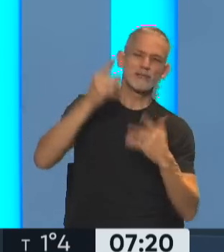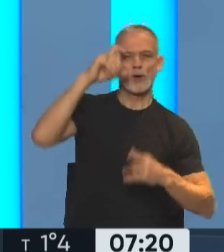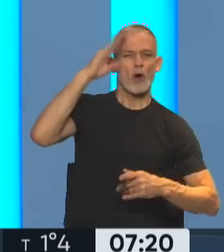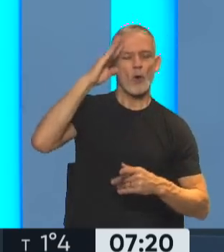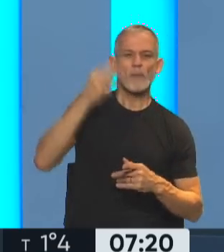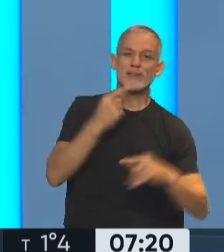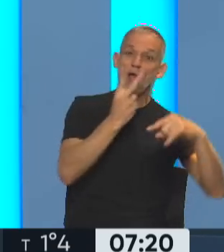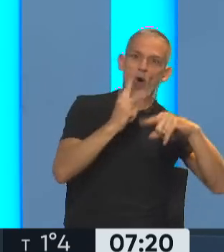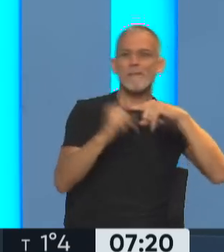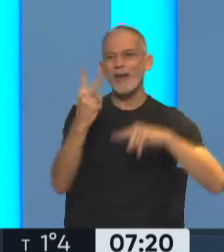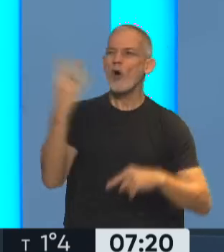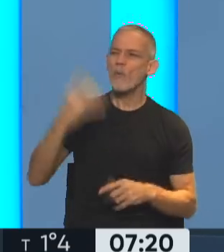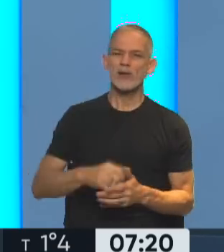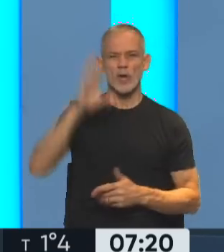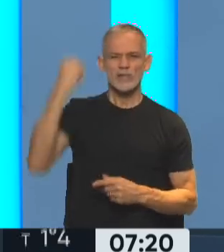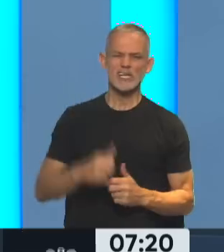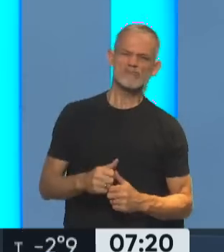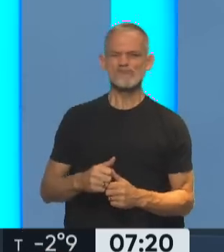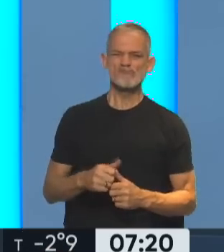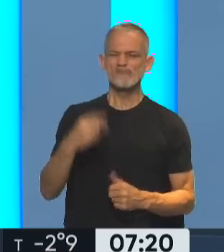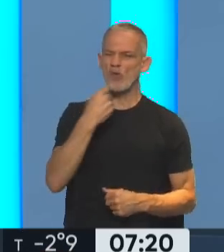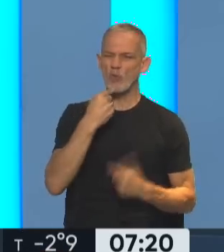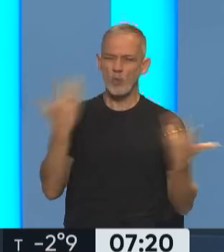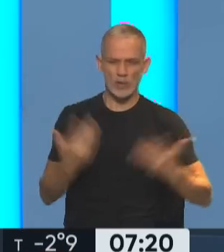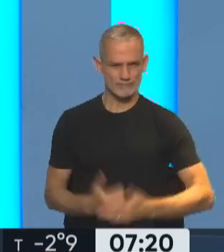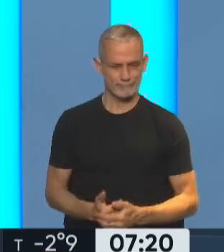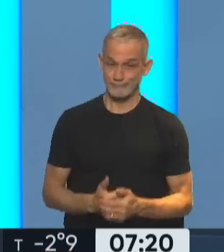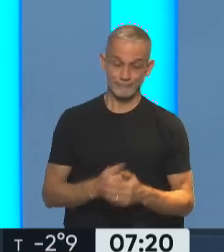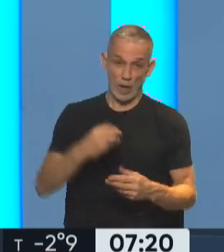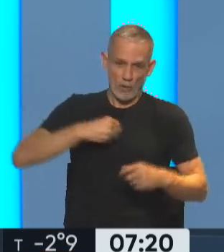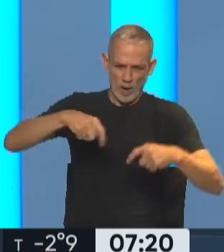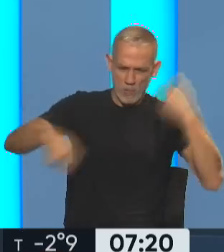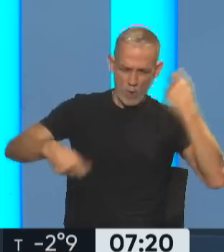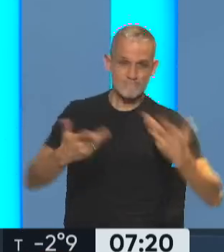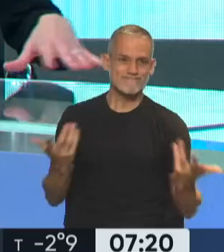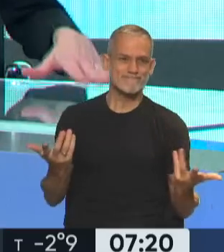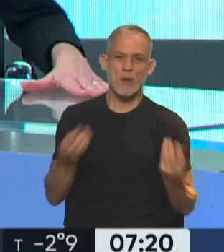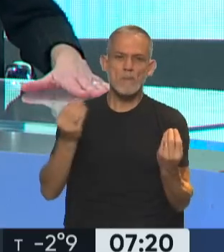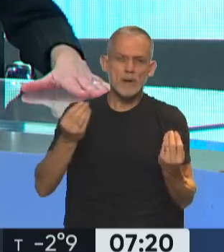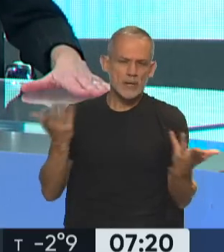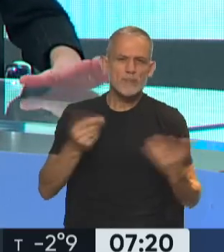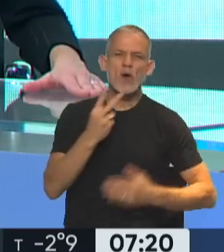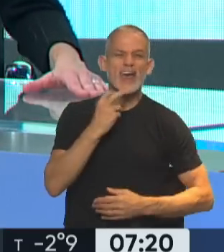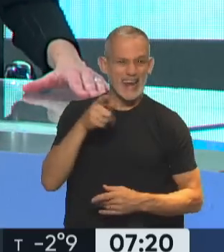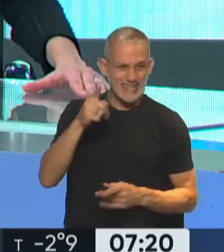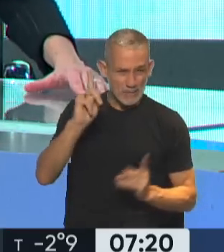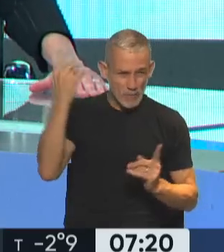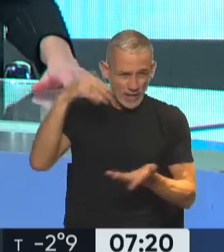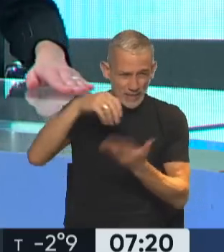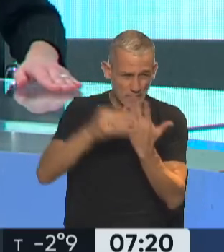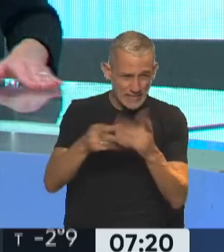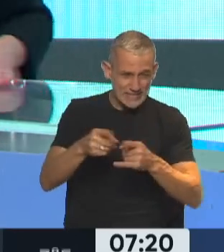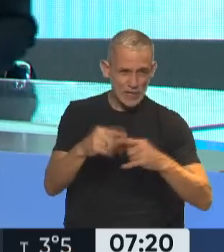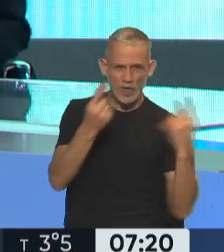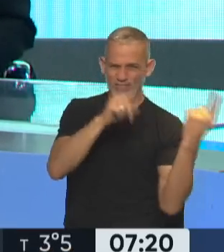más 2 es 4 y Cristina no le creía, no había confianza, estaba rota esa confianza. ¿Todo por energía? A ver, ¿todo comenzó por energía o viene de antes? Digamos,